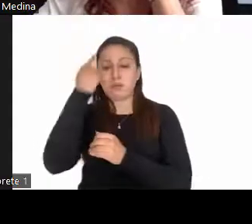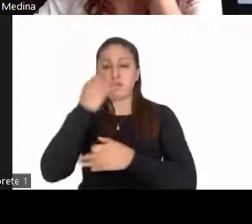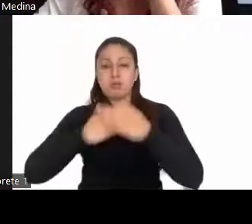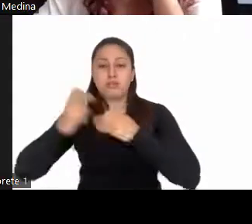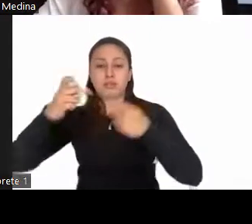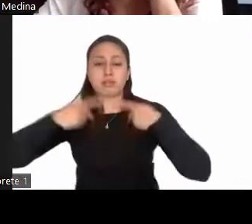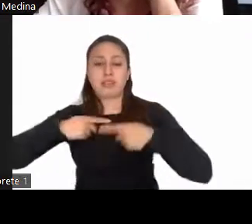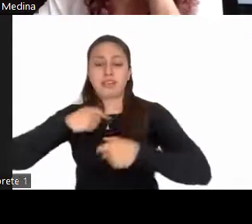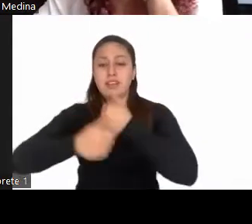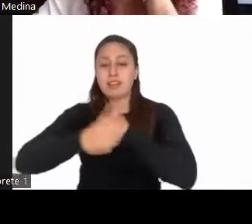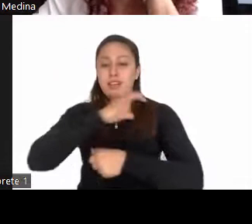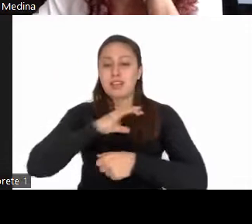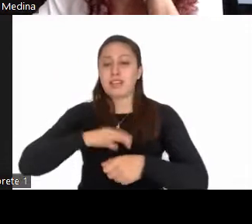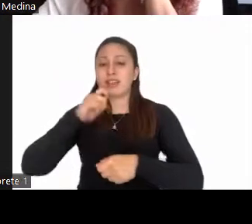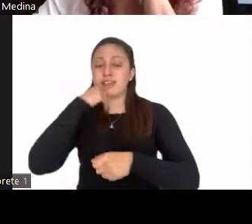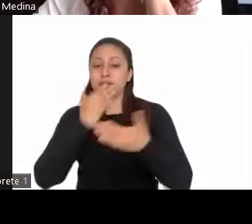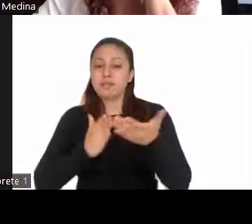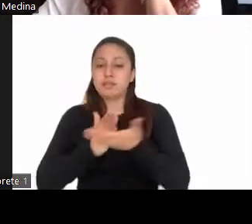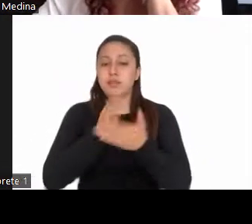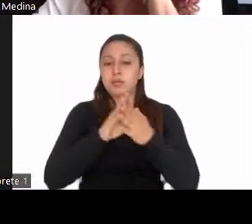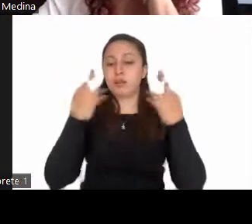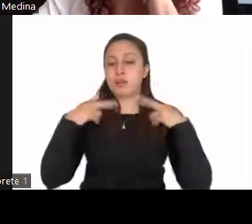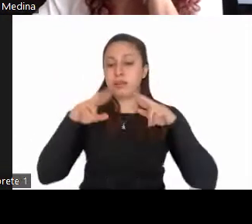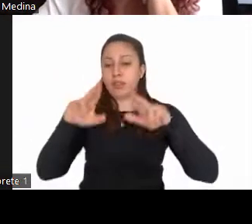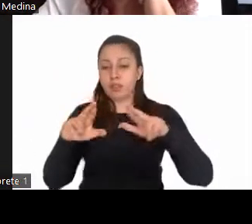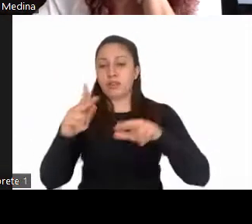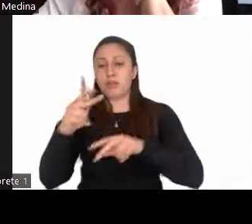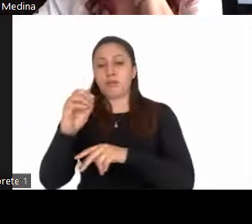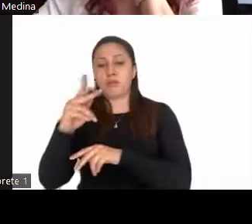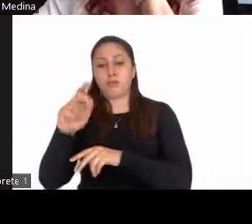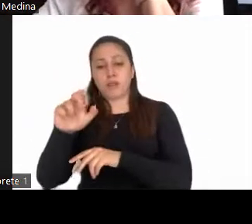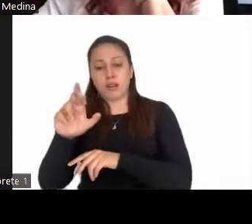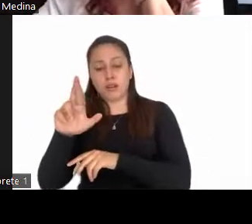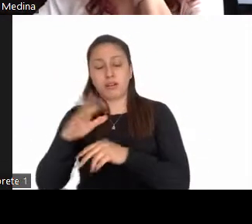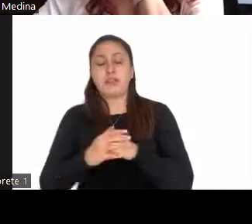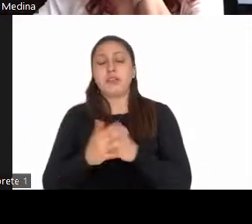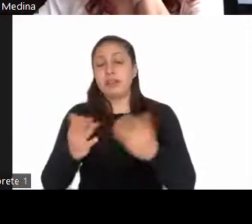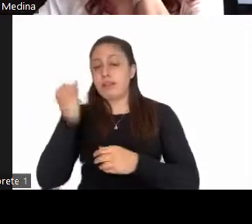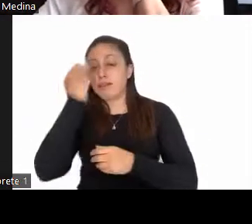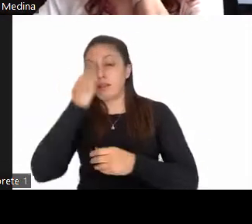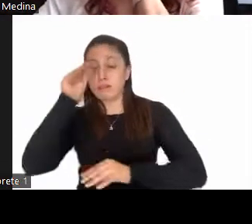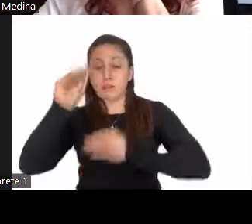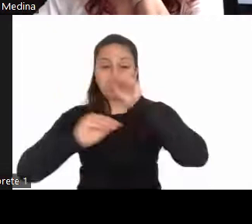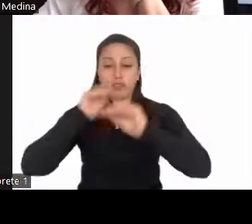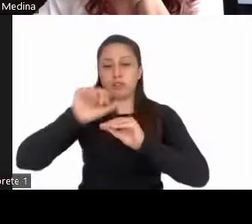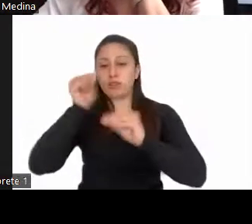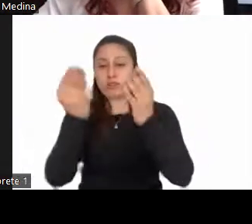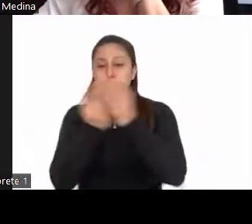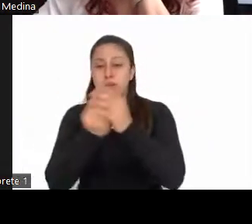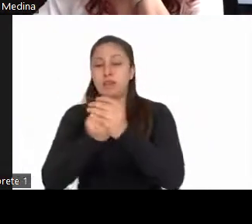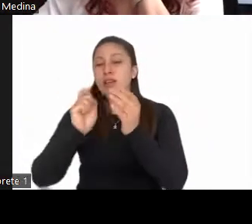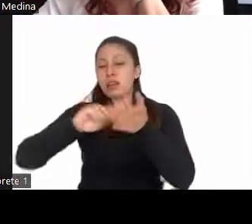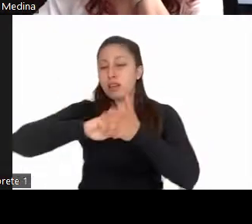que buscan acceder a un puesto de elección popular. La propaganda, entre otras herramientas, contribuye a que la